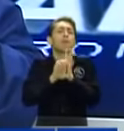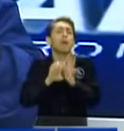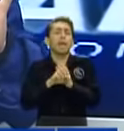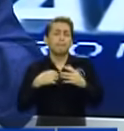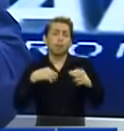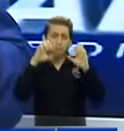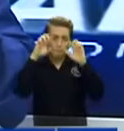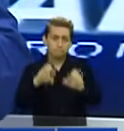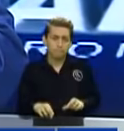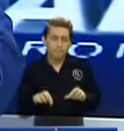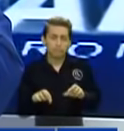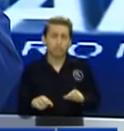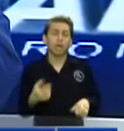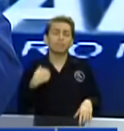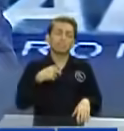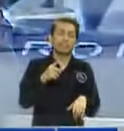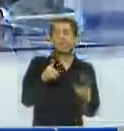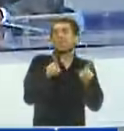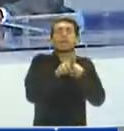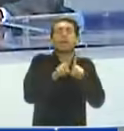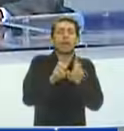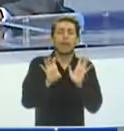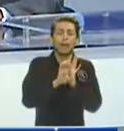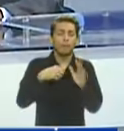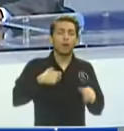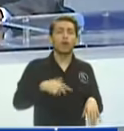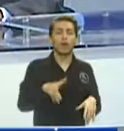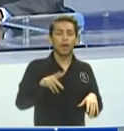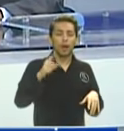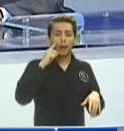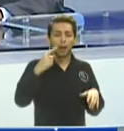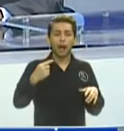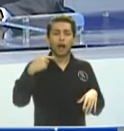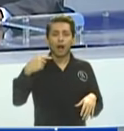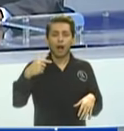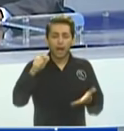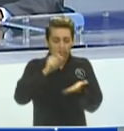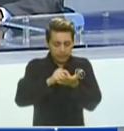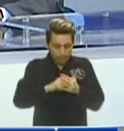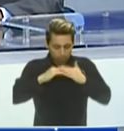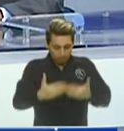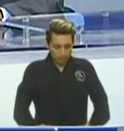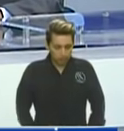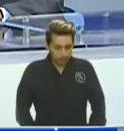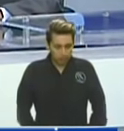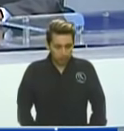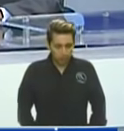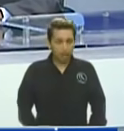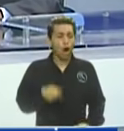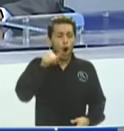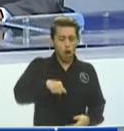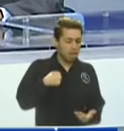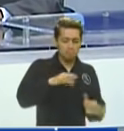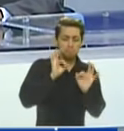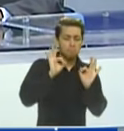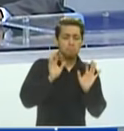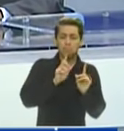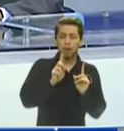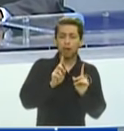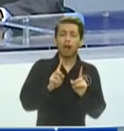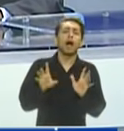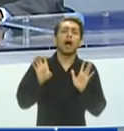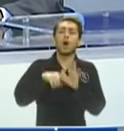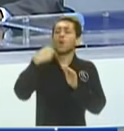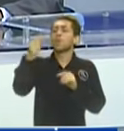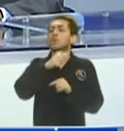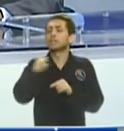noche tiene relaciones y se hace una semana después y resultó embarazada. Esta es una enfermedad muy parecida. Digamos, a